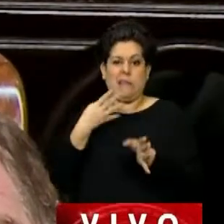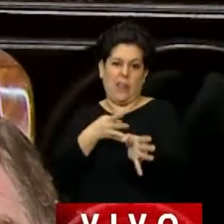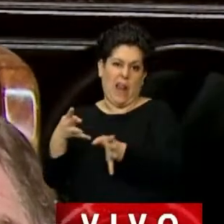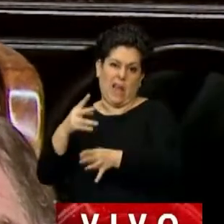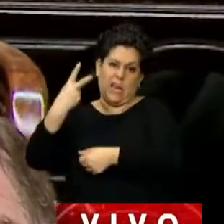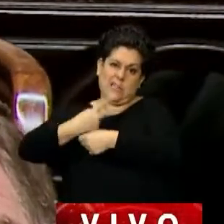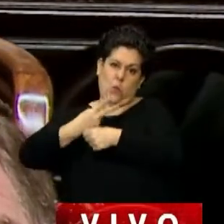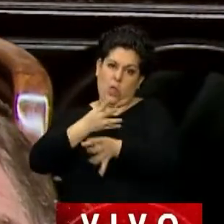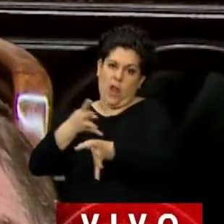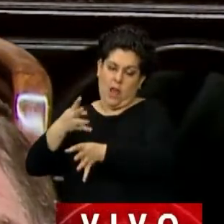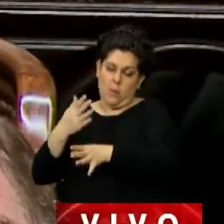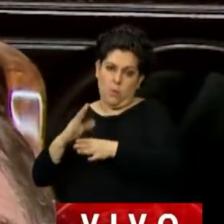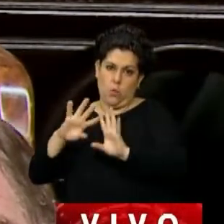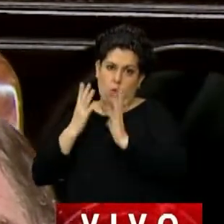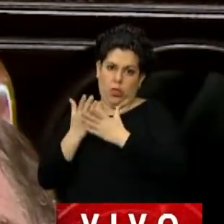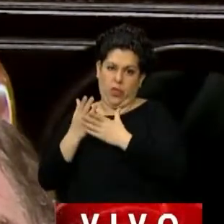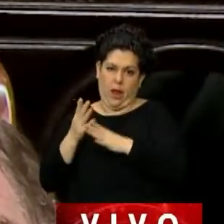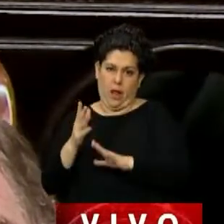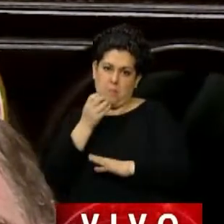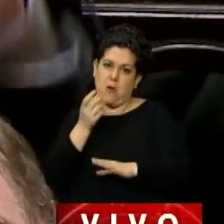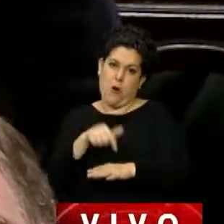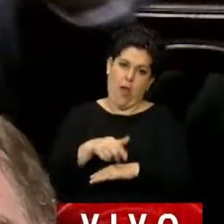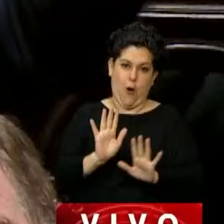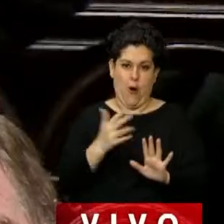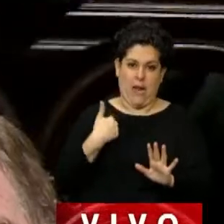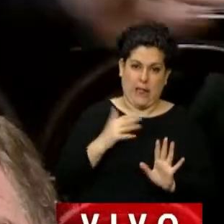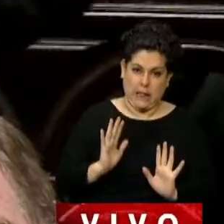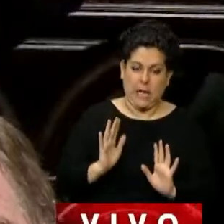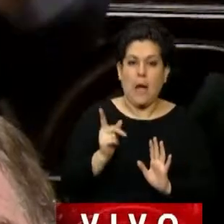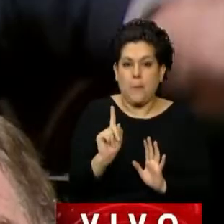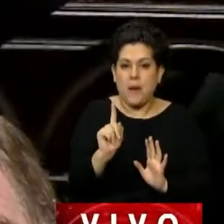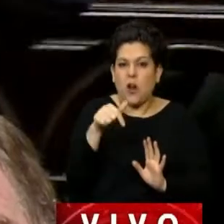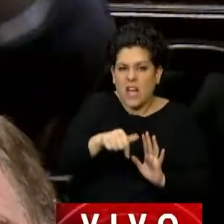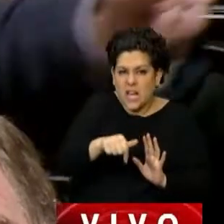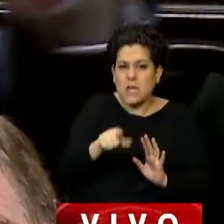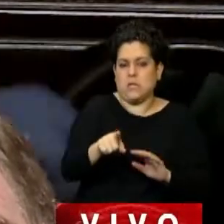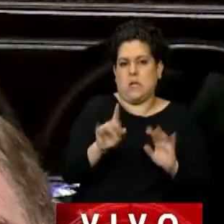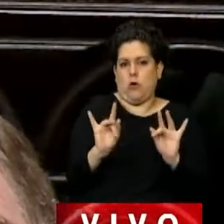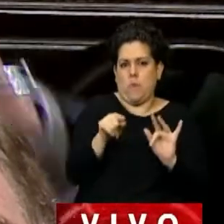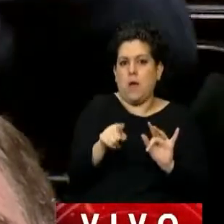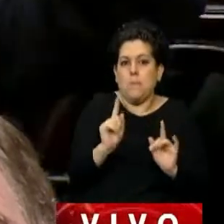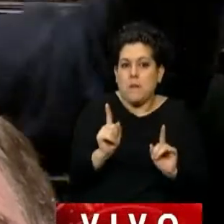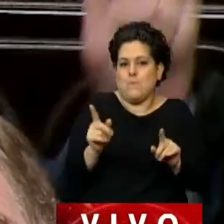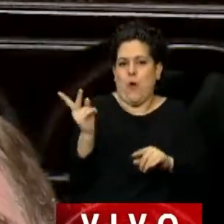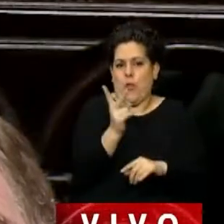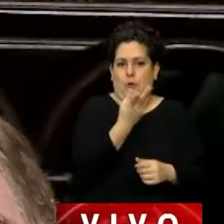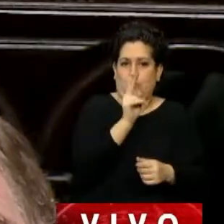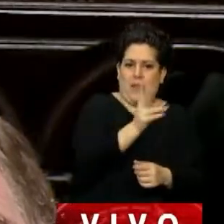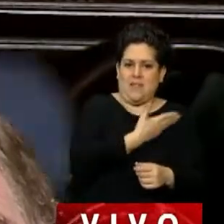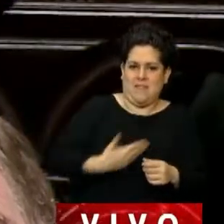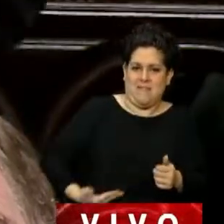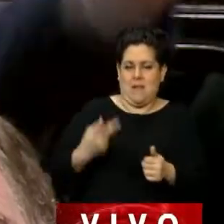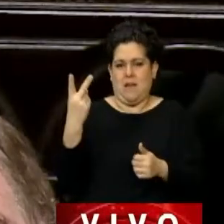Segunda Guerra Mundial. Y esa crisis económica es lo que está explicando la crisis política de la pareja gobernante. No es al